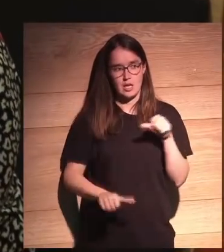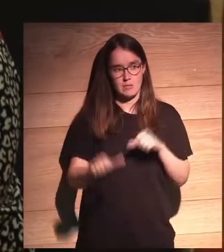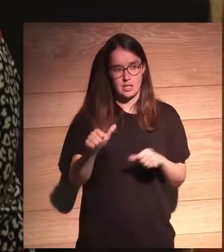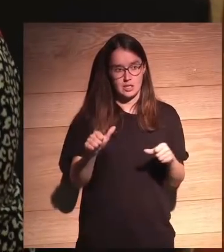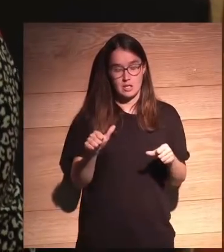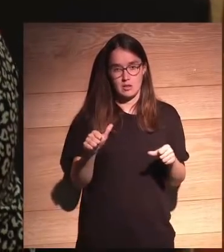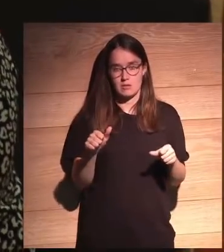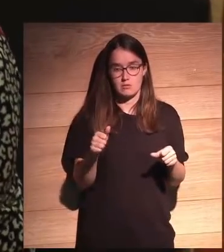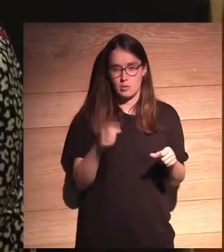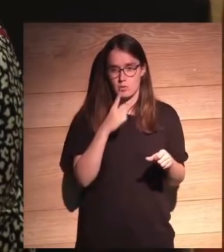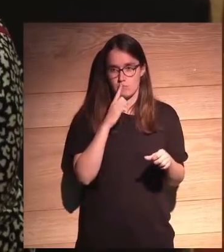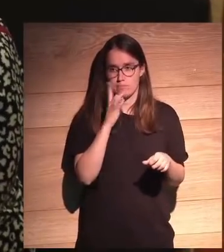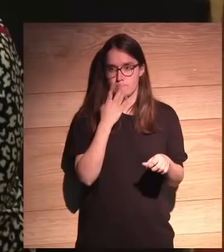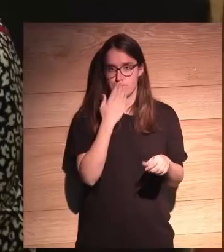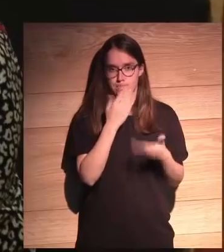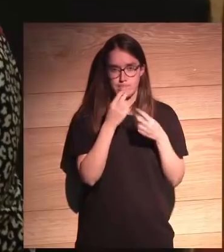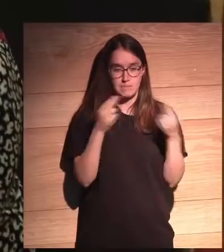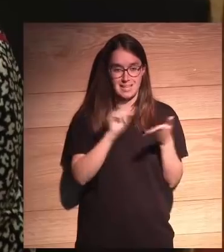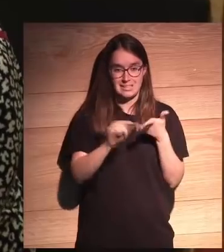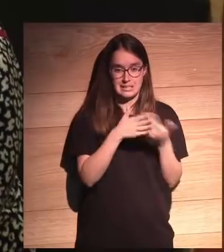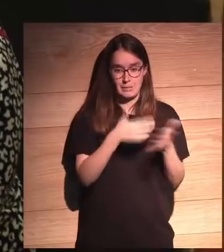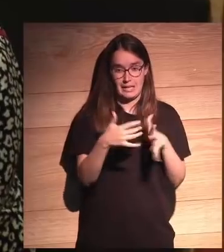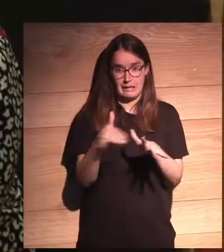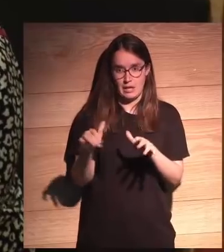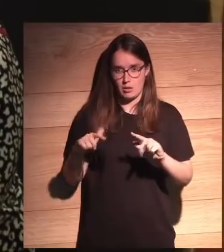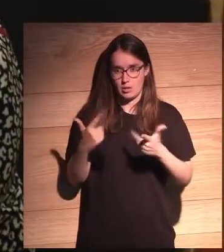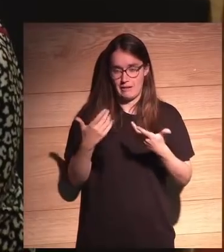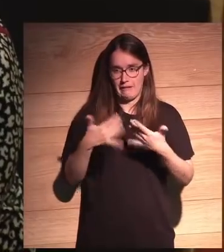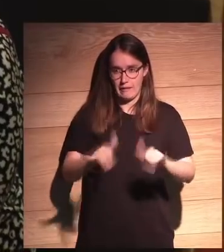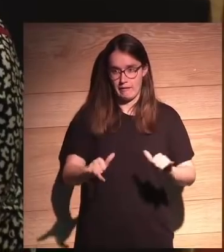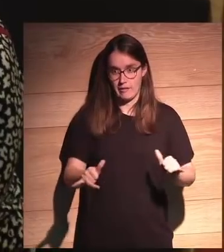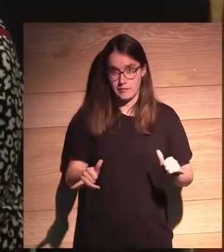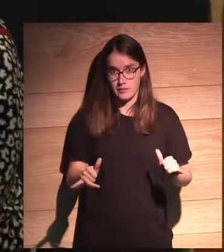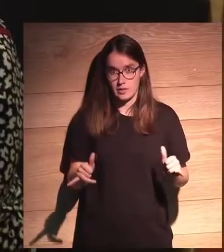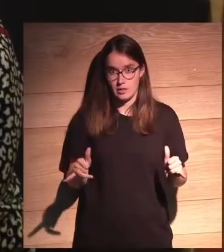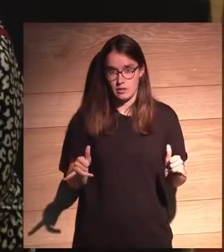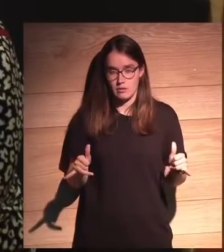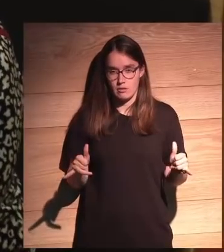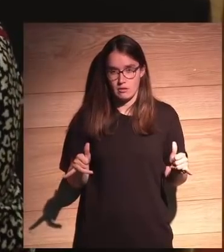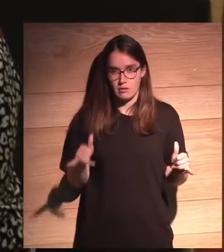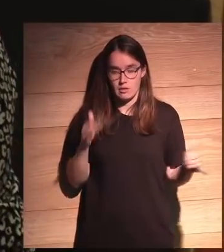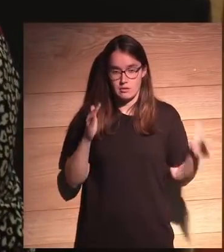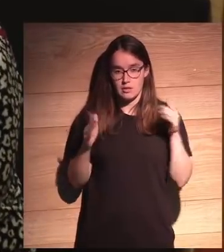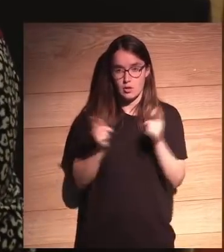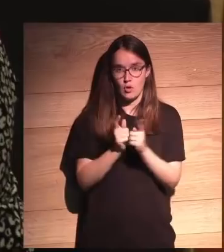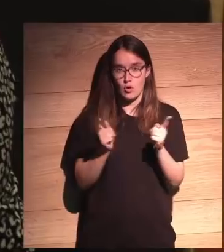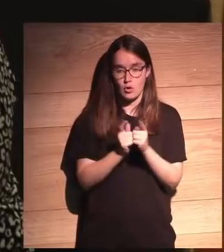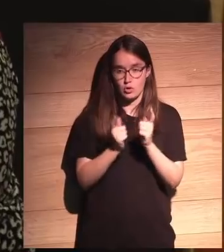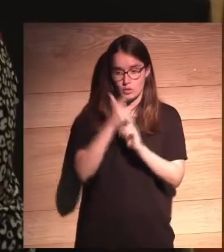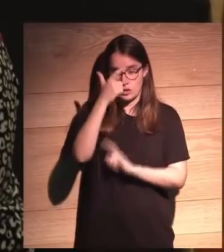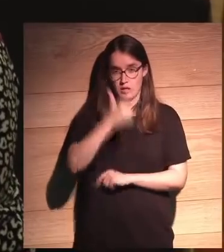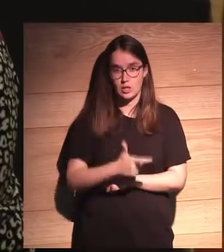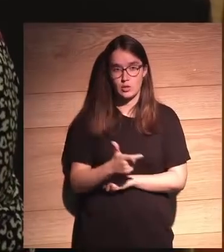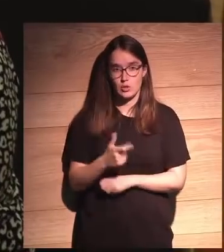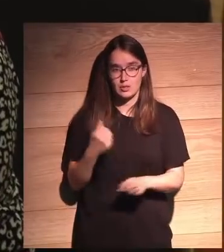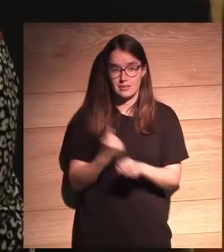queda totalmente silenciada, no vuelve a escribir, no se le permite nada, y lo que en ese pequeño tiempo en el que yo